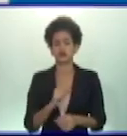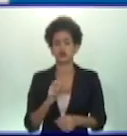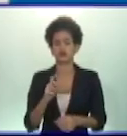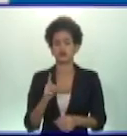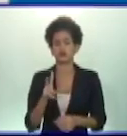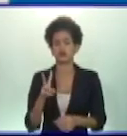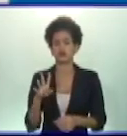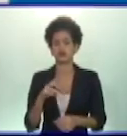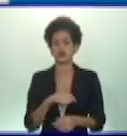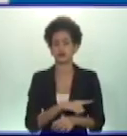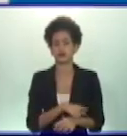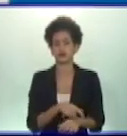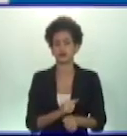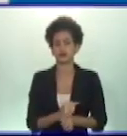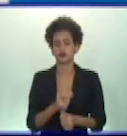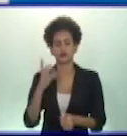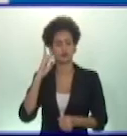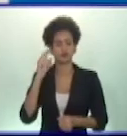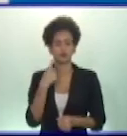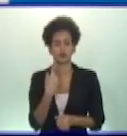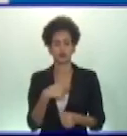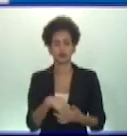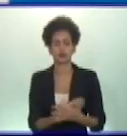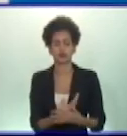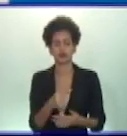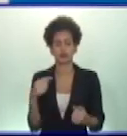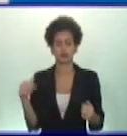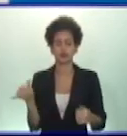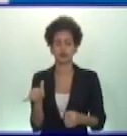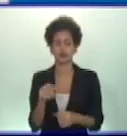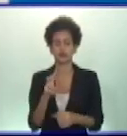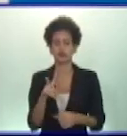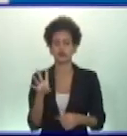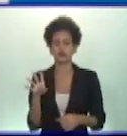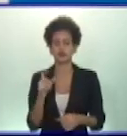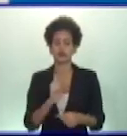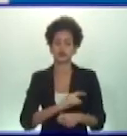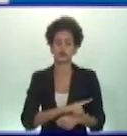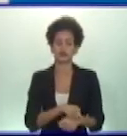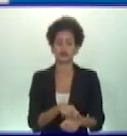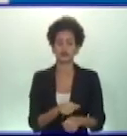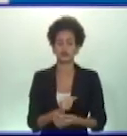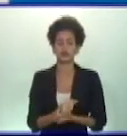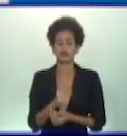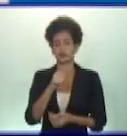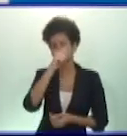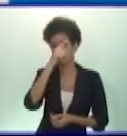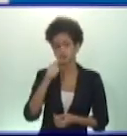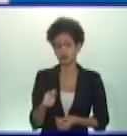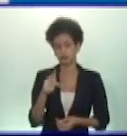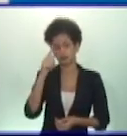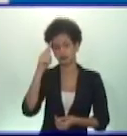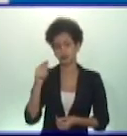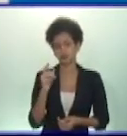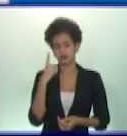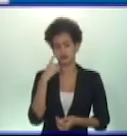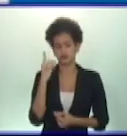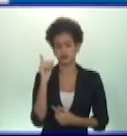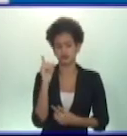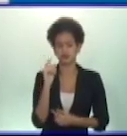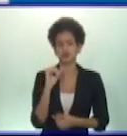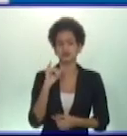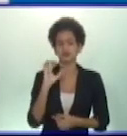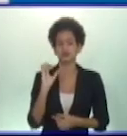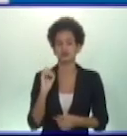Recuerden que un día es igual a 24 horas. Por lo tanto, ese también es el que debemos enlazar. 60